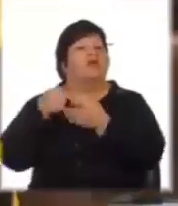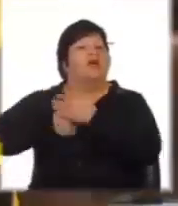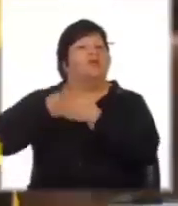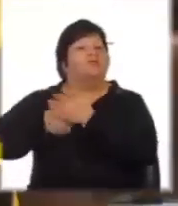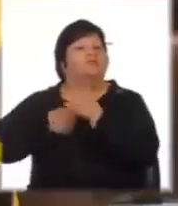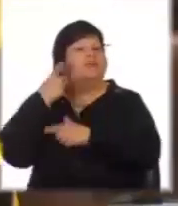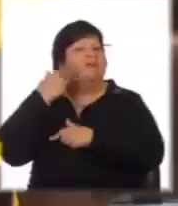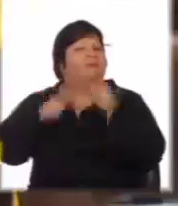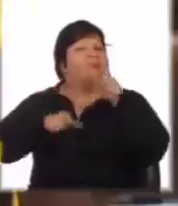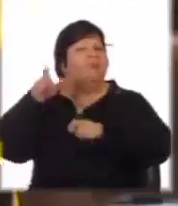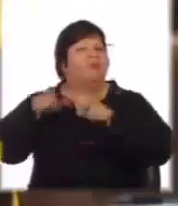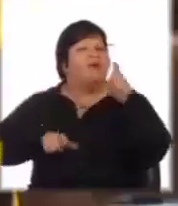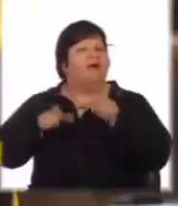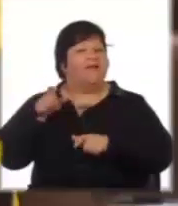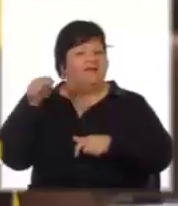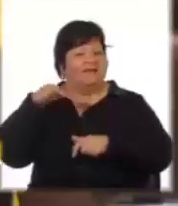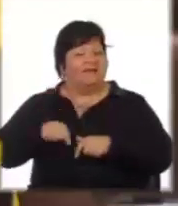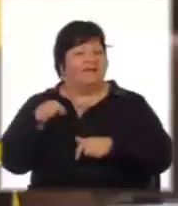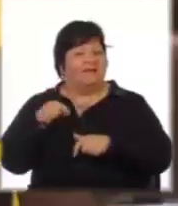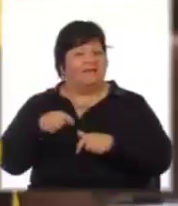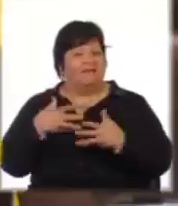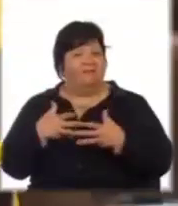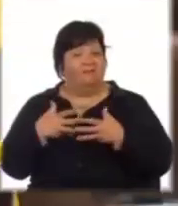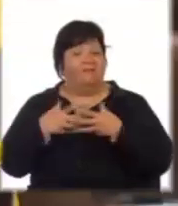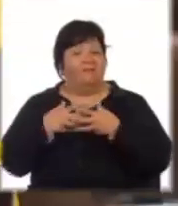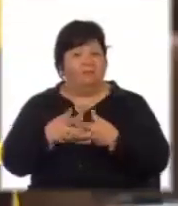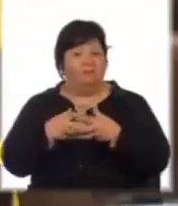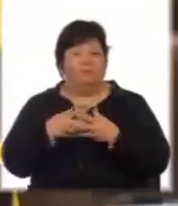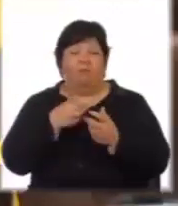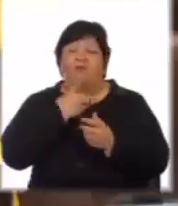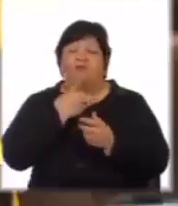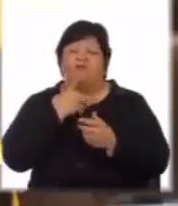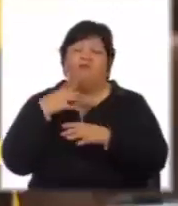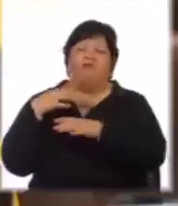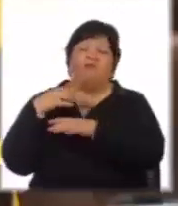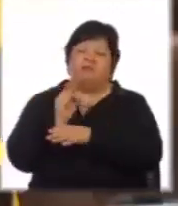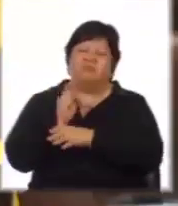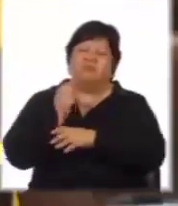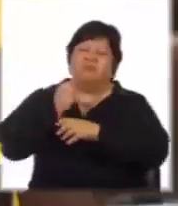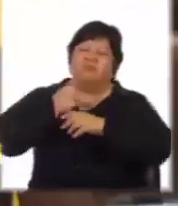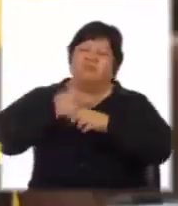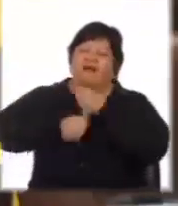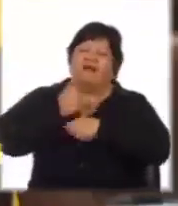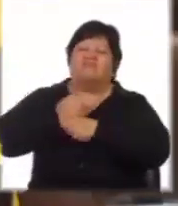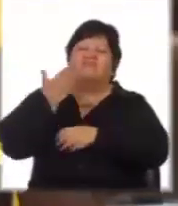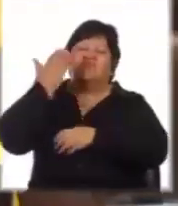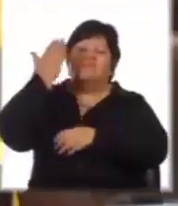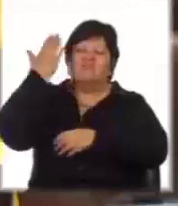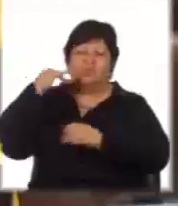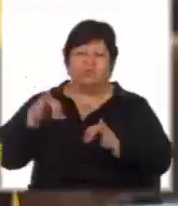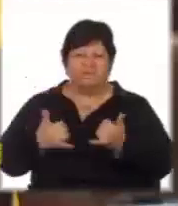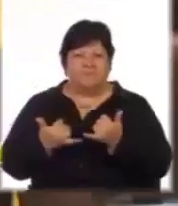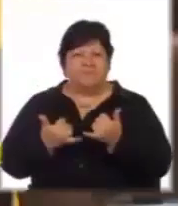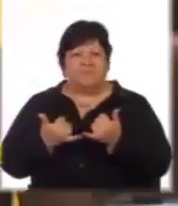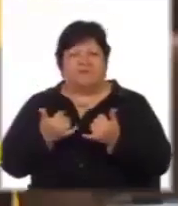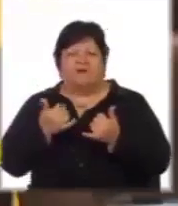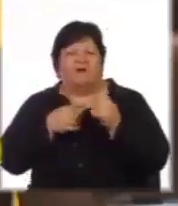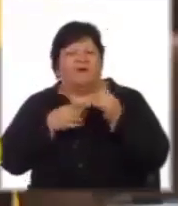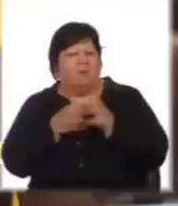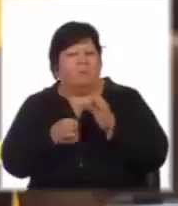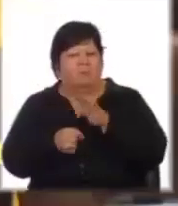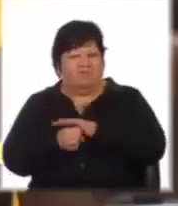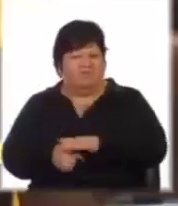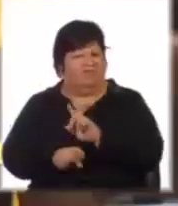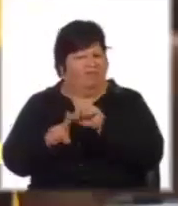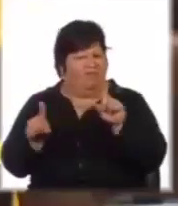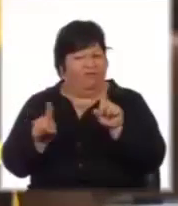cuales esta fuerza política está comprometida desde hace décadas, no son grupos de presión. Son la reivindicación de los